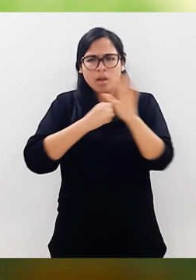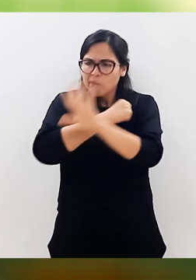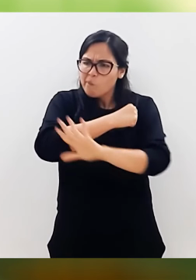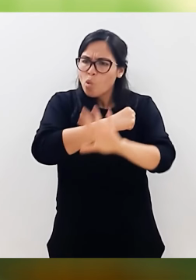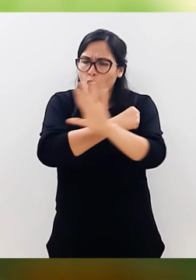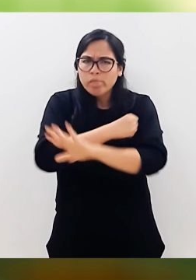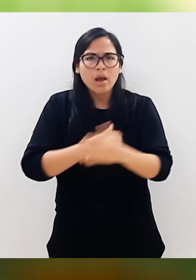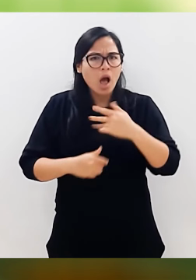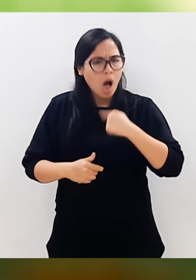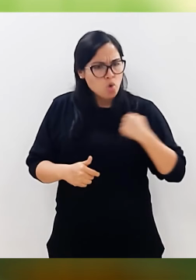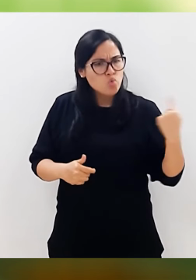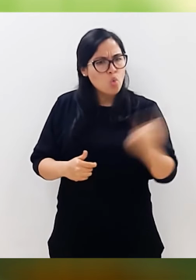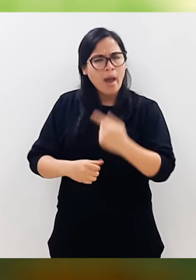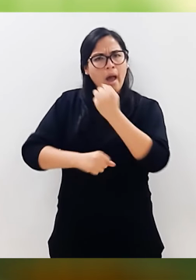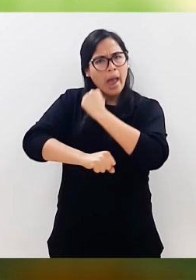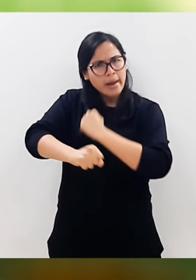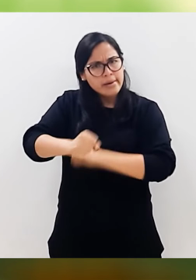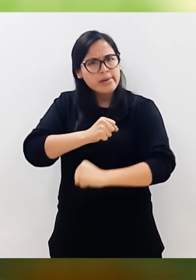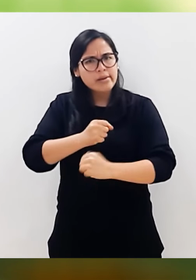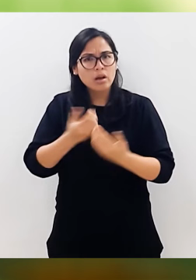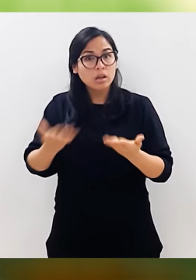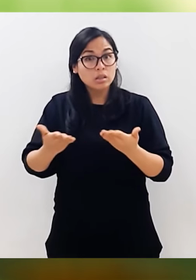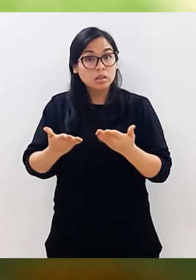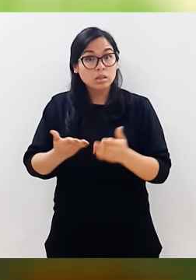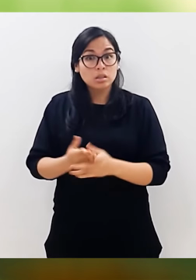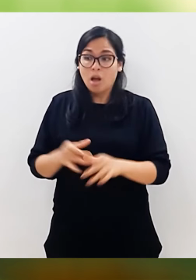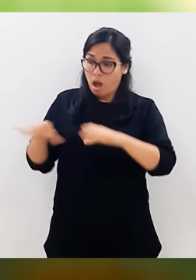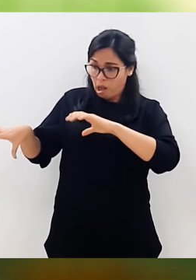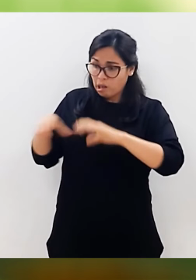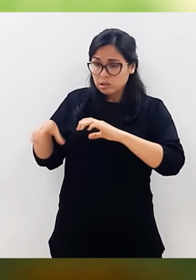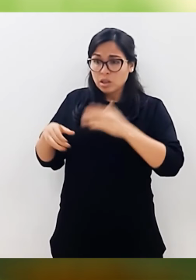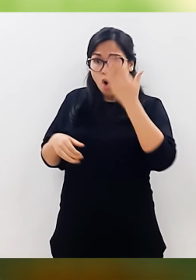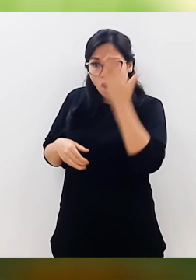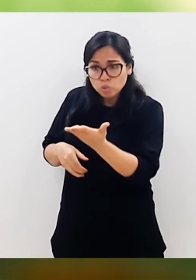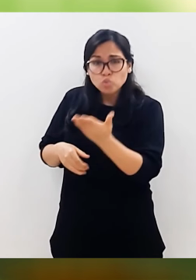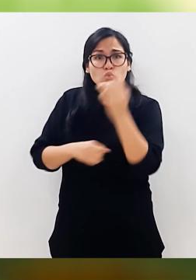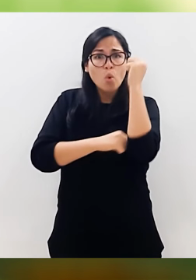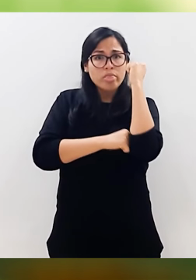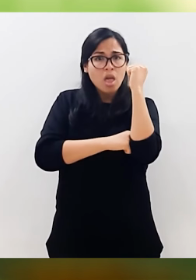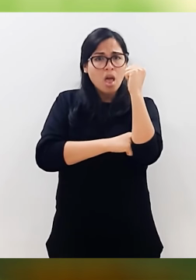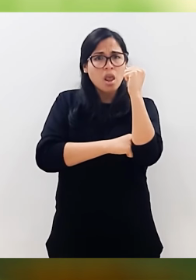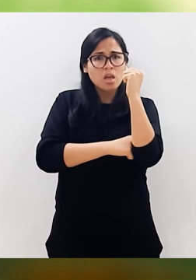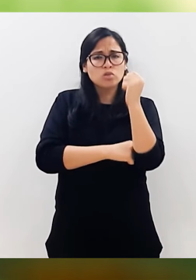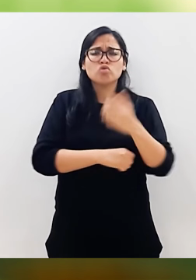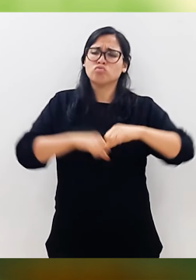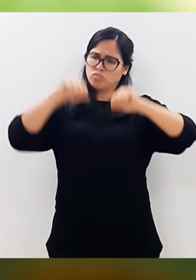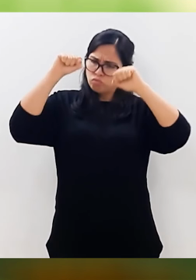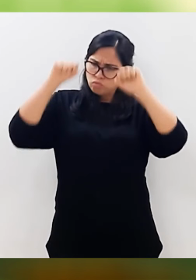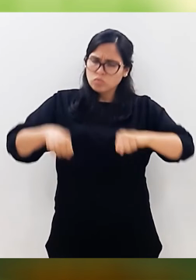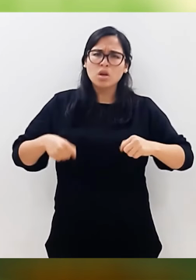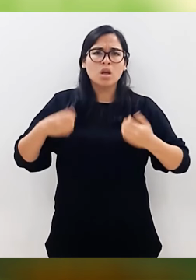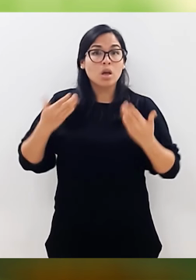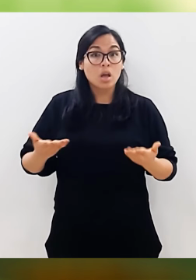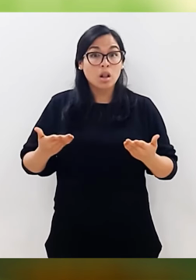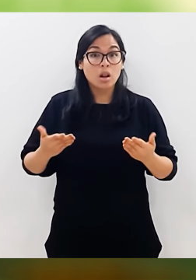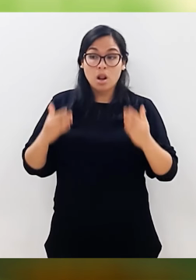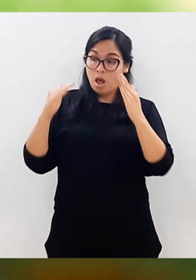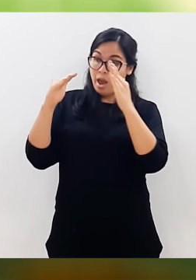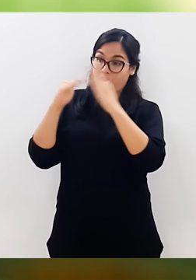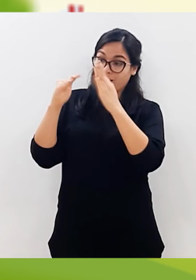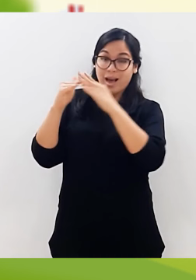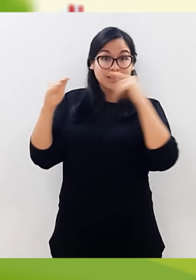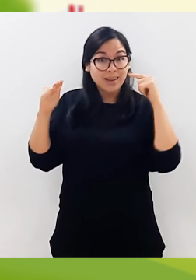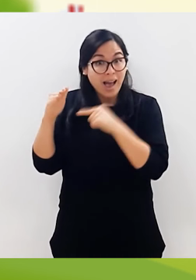nuestras hijas e hijos haciendo que se cumplan sus derechos empezando desde casa.